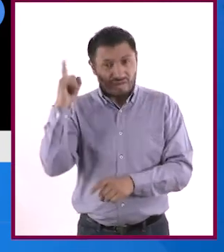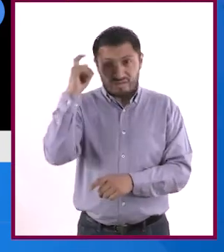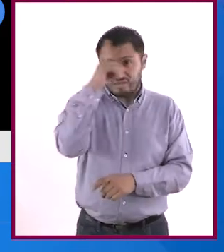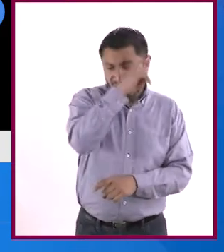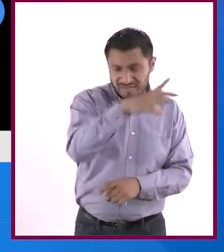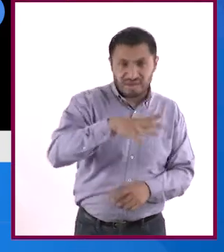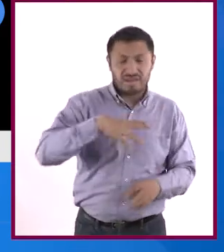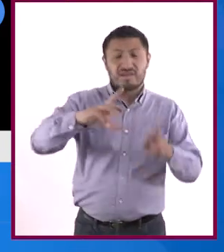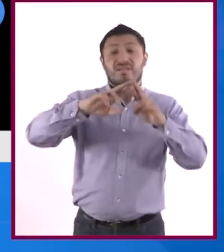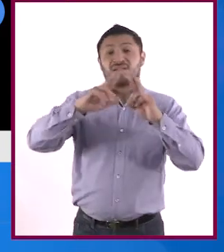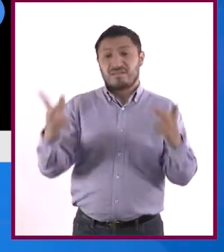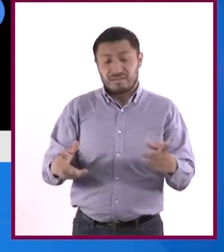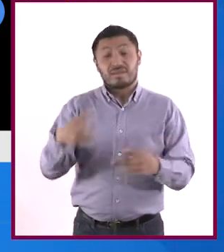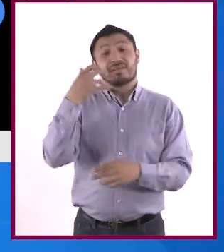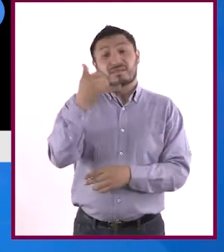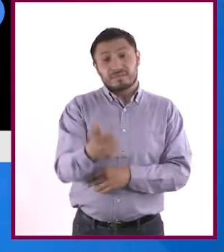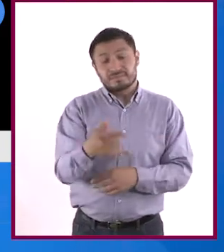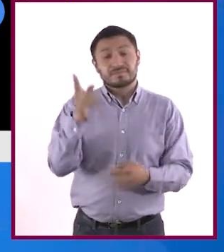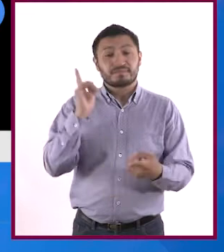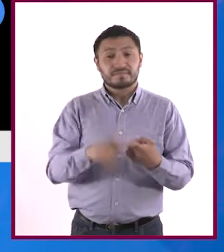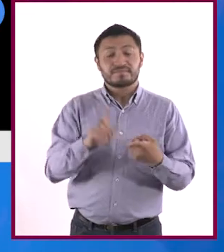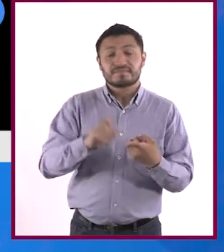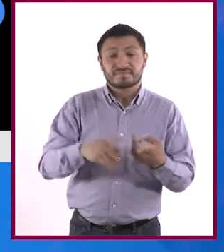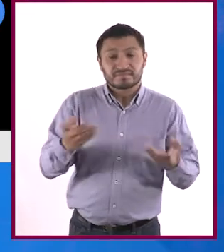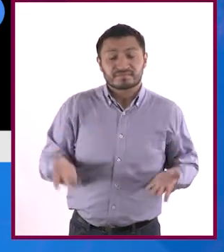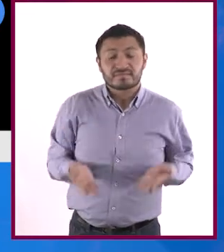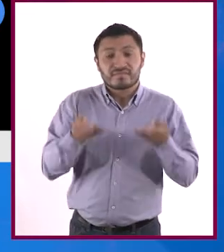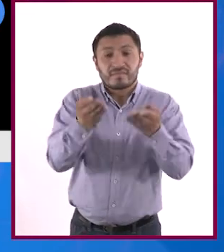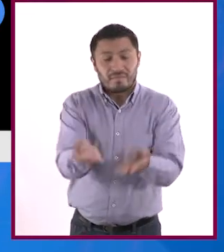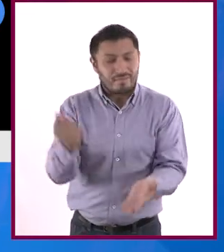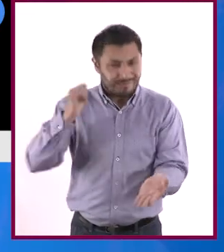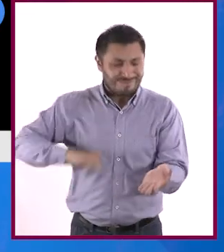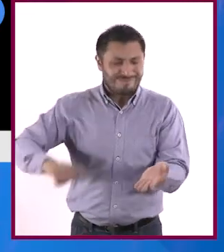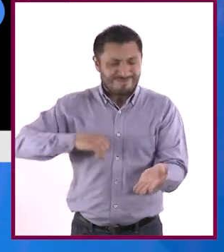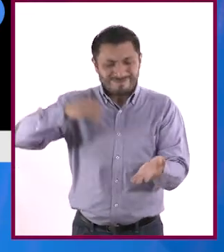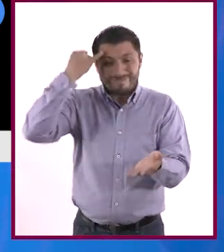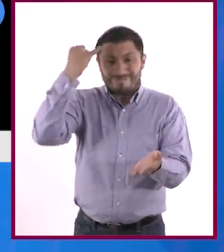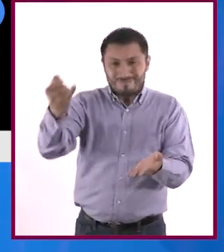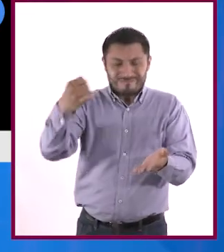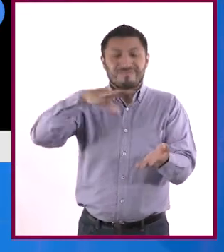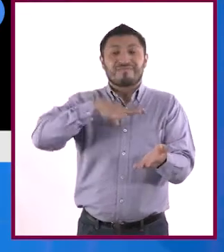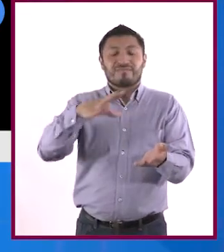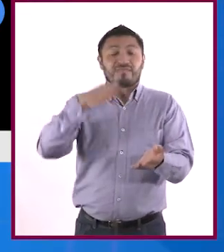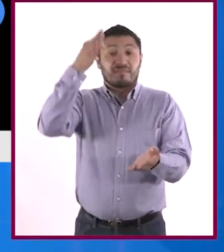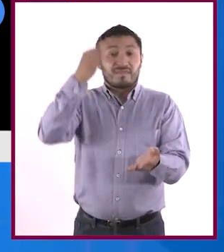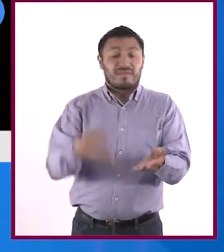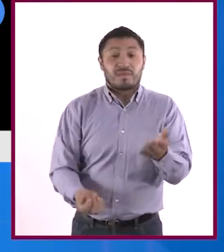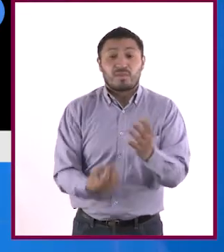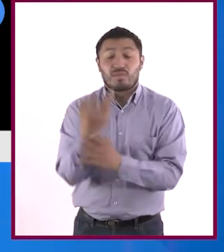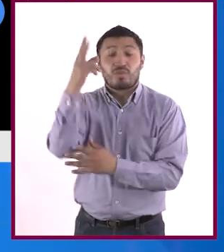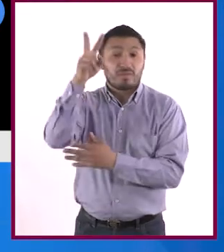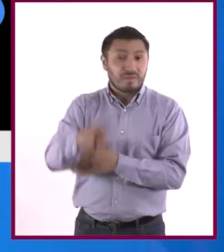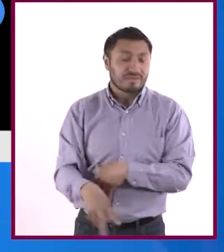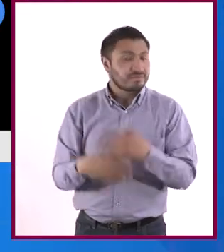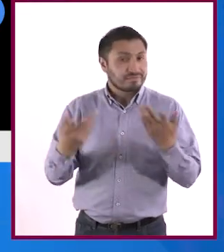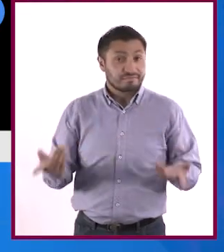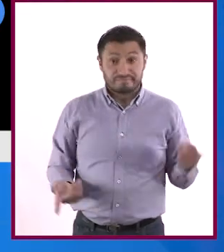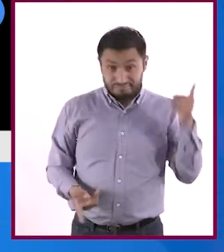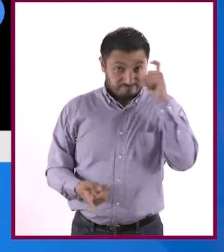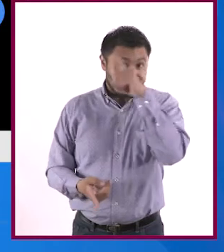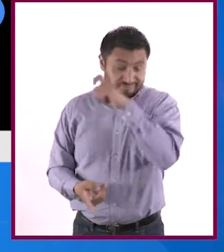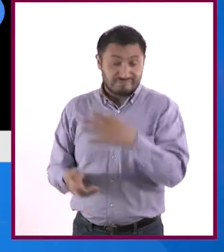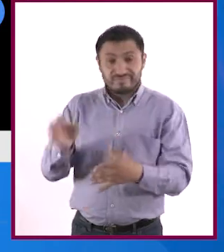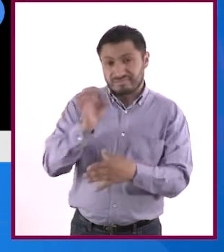haya una ruptura y que quienes han sostenido el antiguo paradigma estén dispuestos a aceptar una nueva verdad, ¿no? Entonces yo